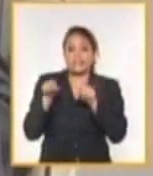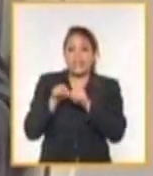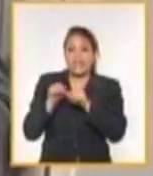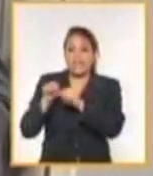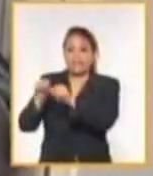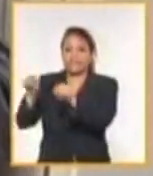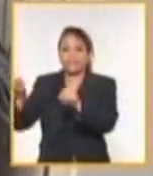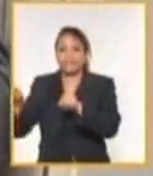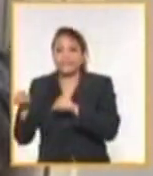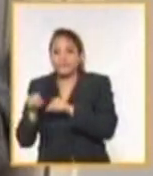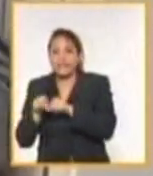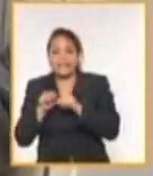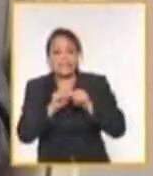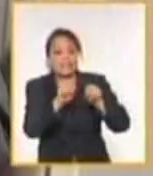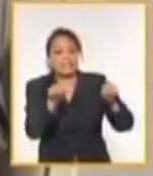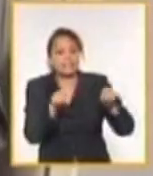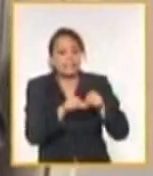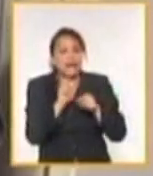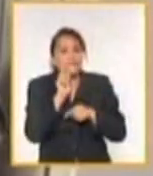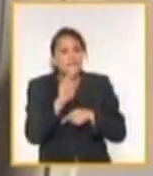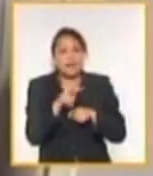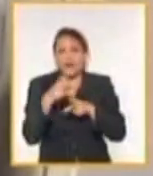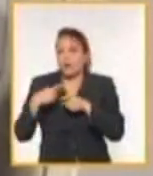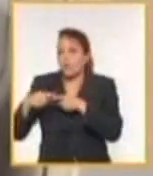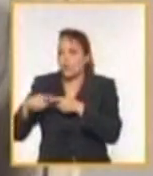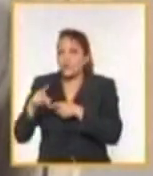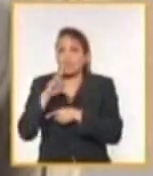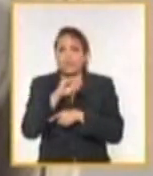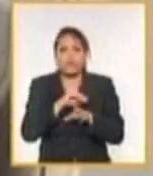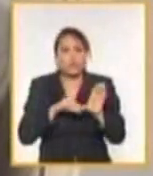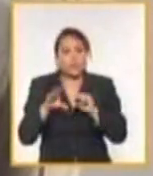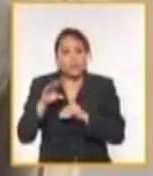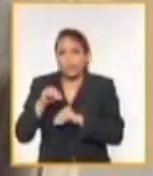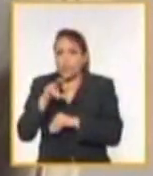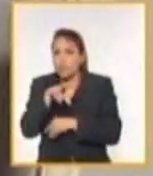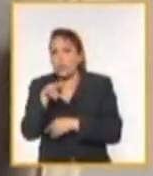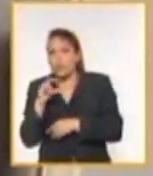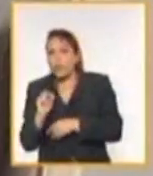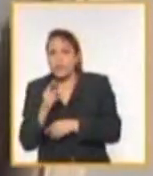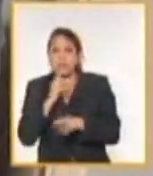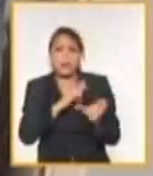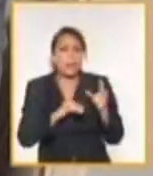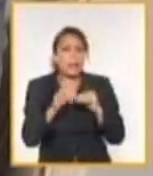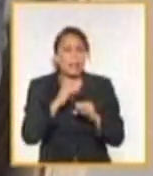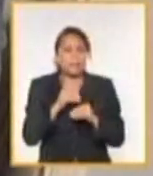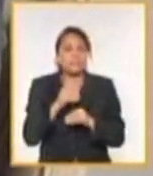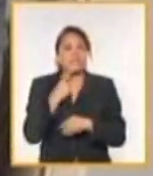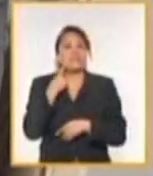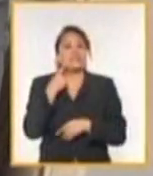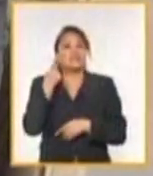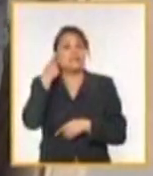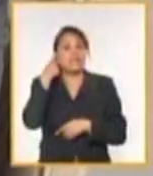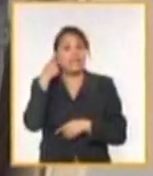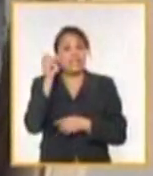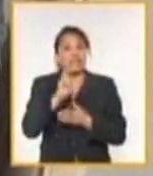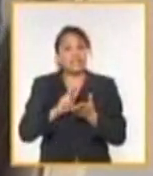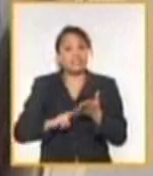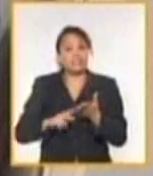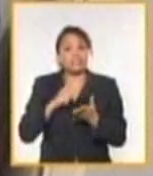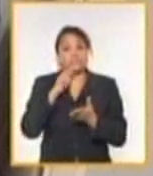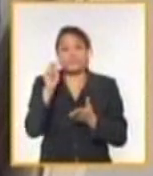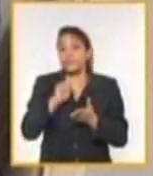podíamos ver otras cosas, conversar otras cosas, y él se considera escritor gracias a la